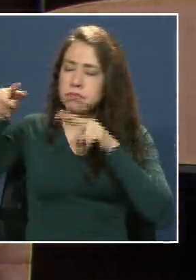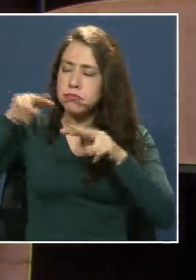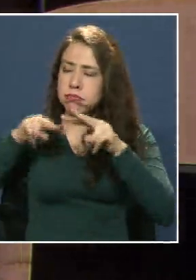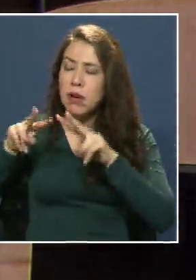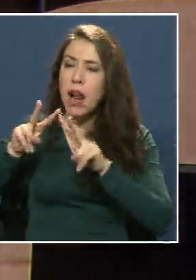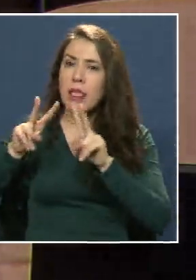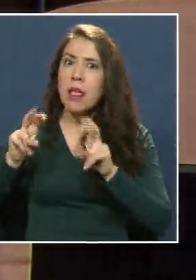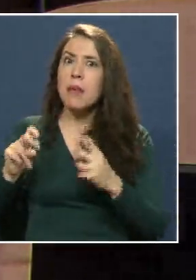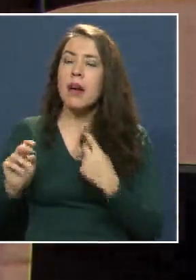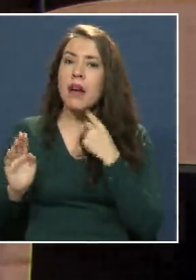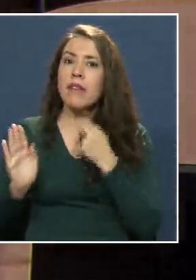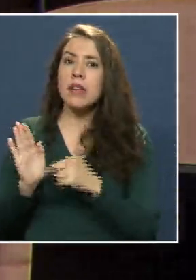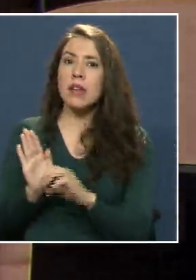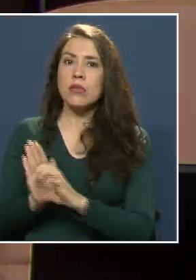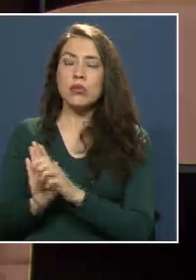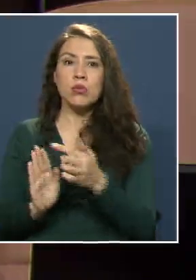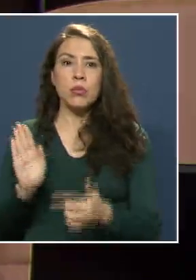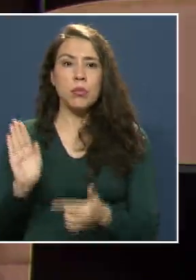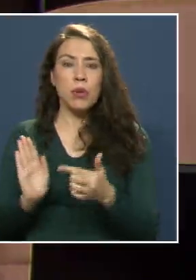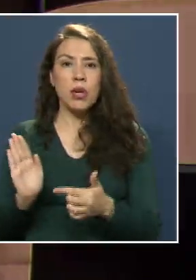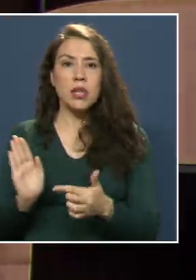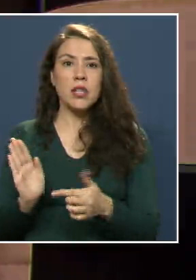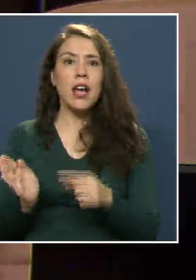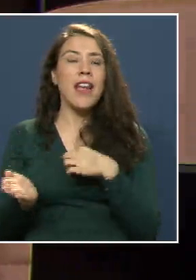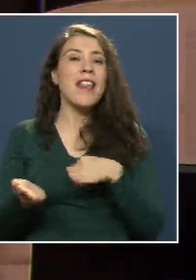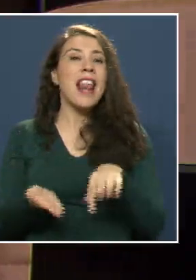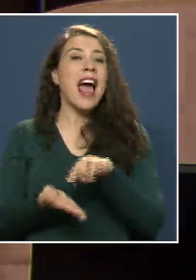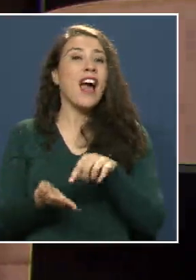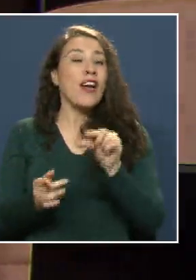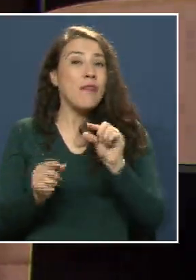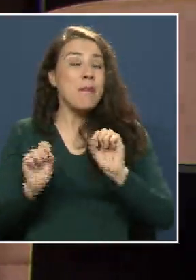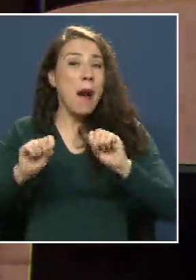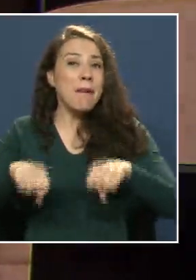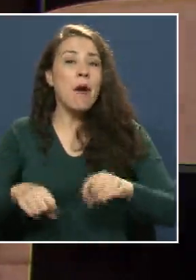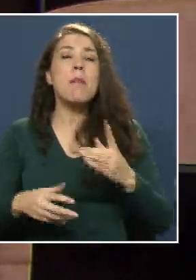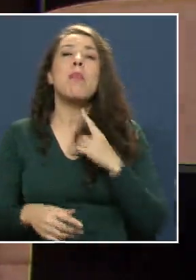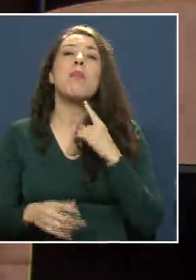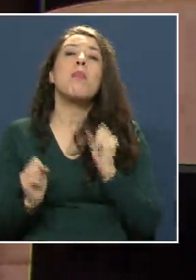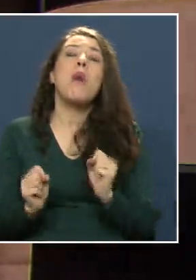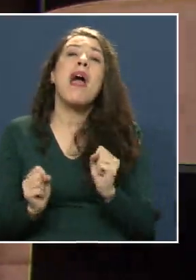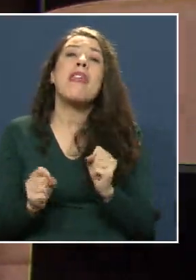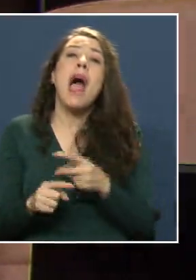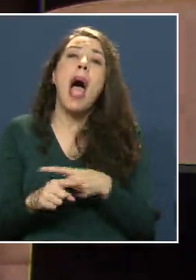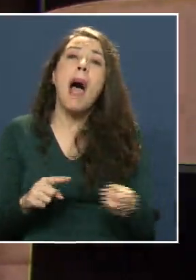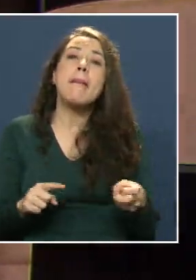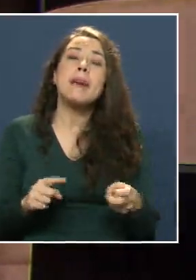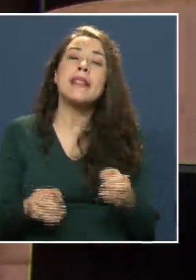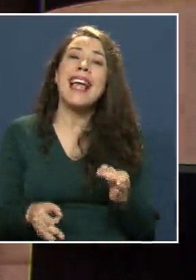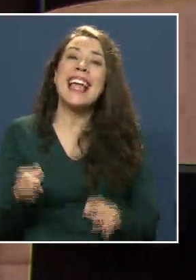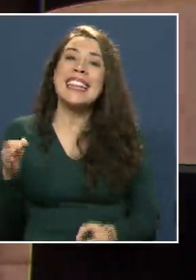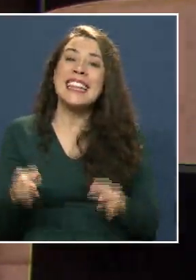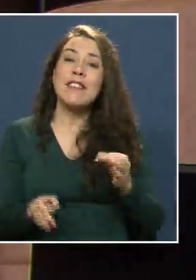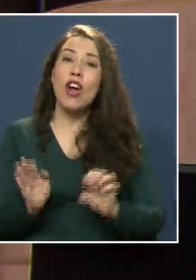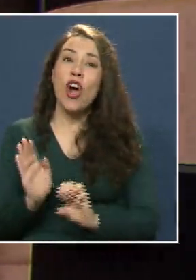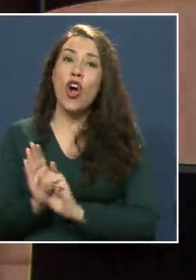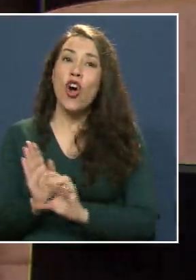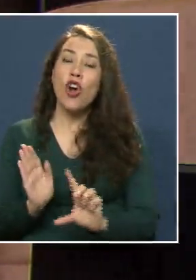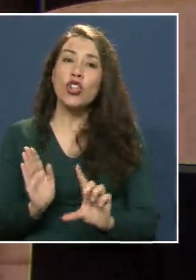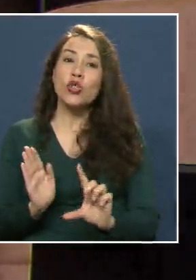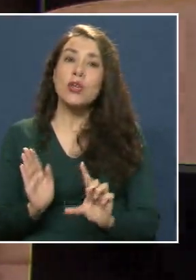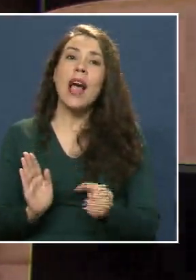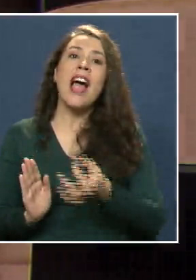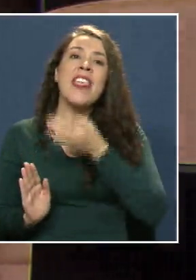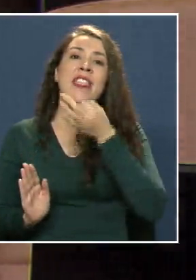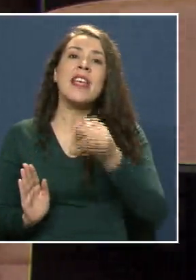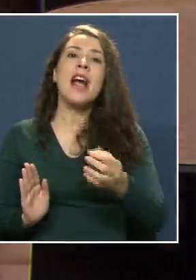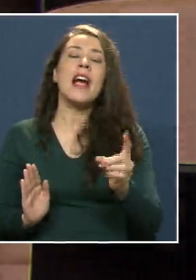de constitucionalidad de la propuesta que estamos a punto de aprobar, pues existiría la amenaza de que el Tribunal Constitucional